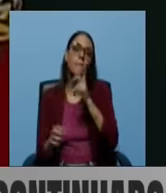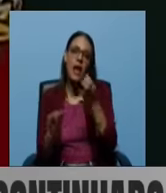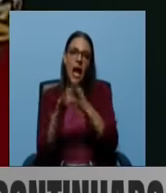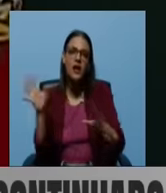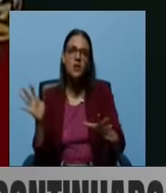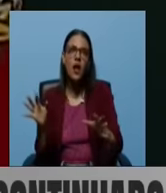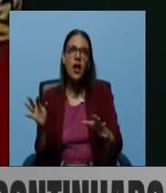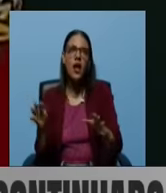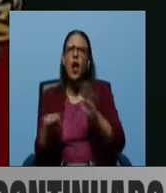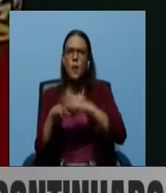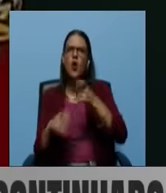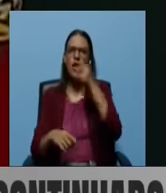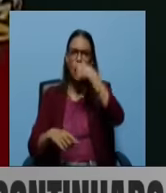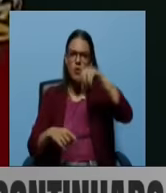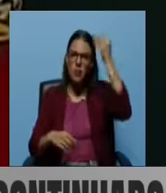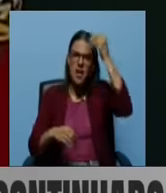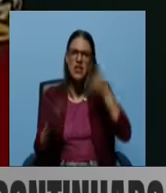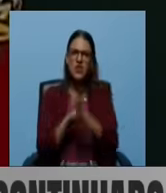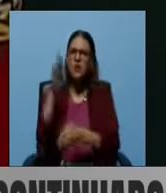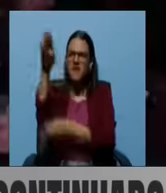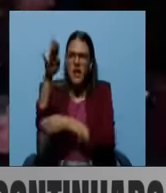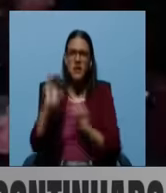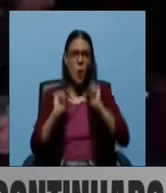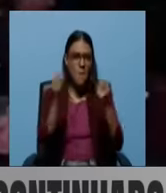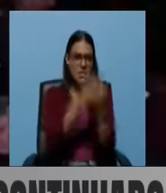Para que nadie crea que el fascismo es de ahora.